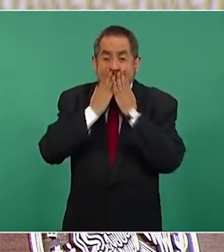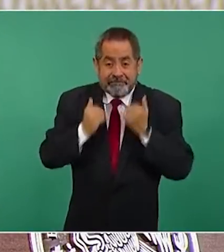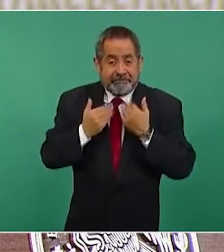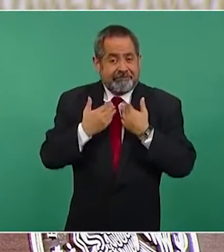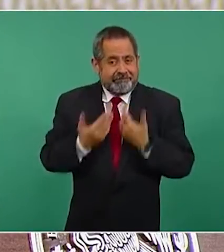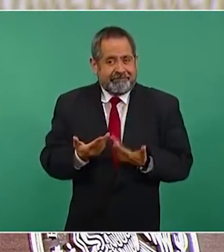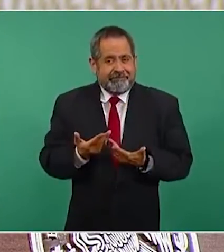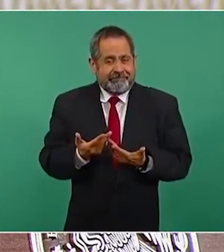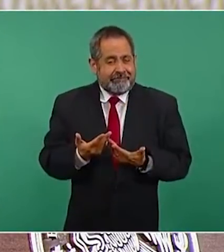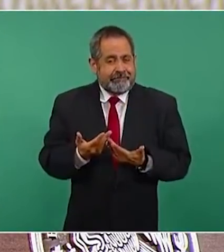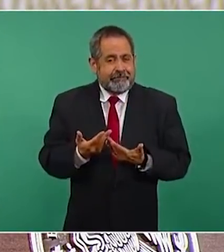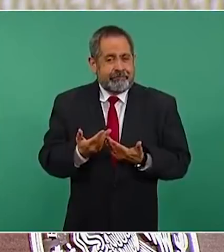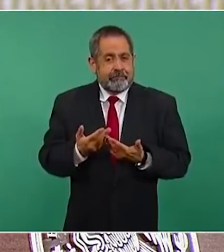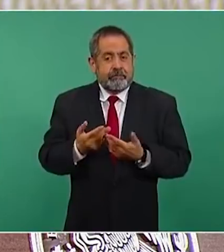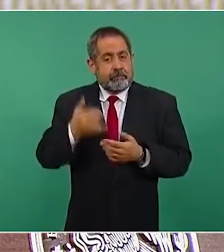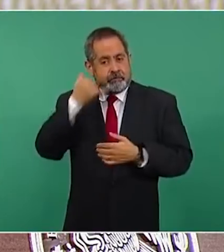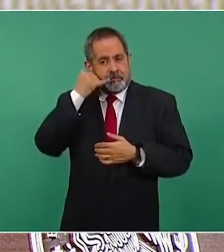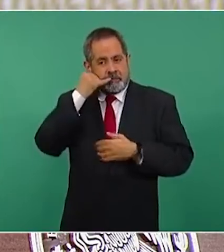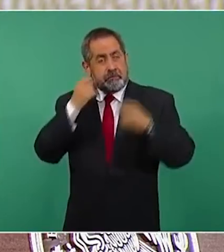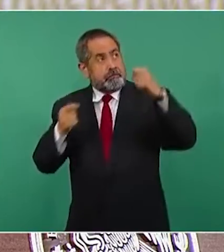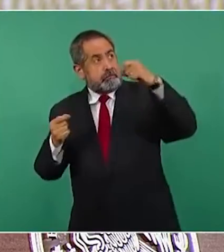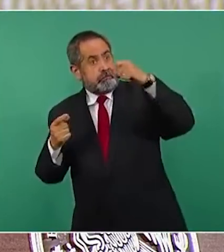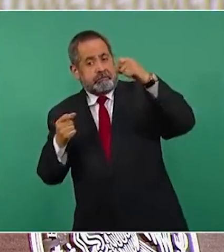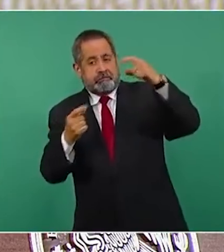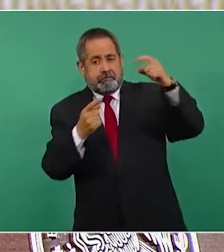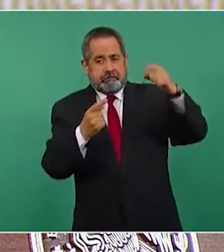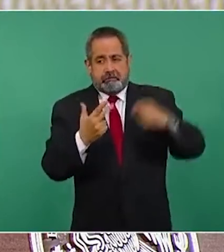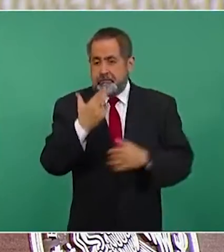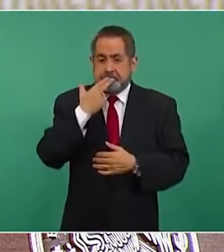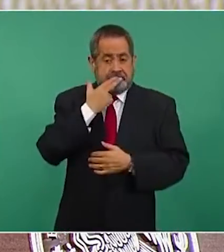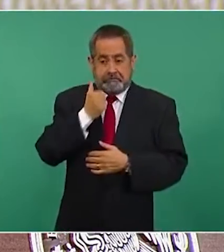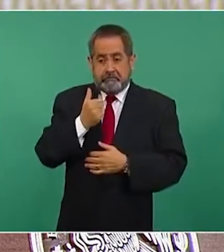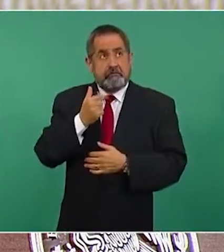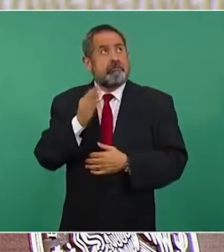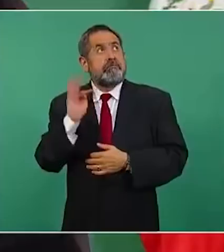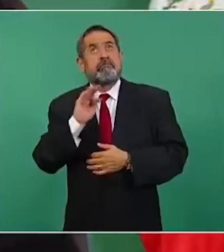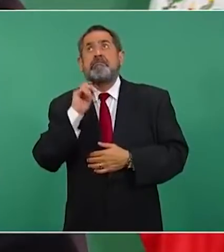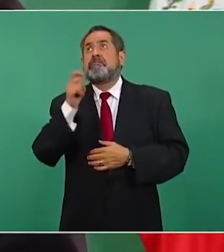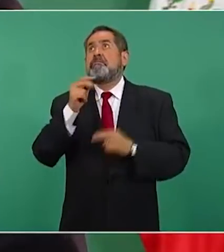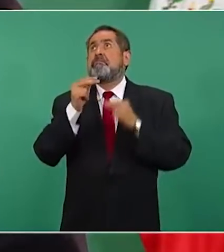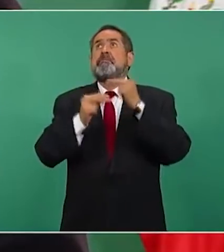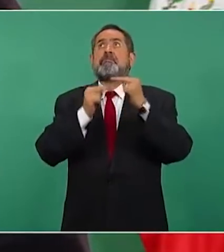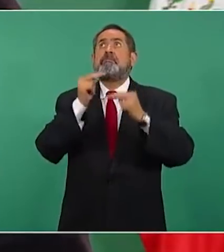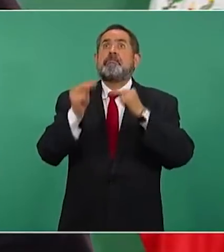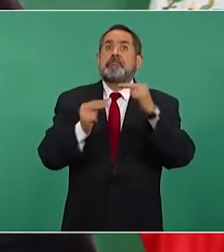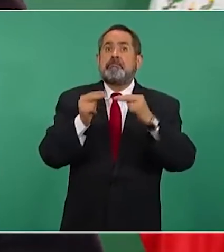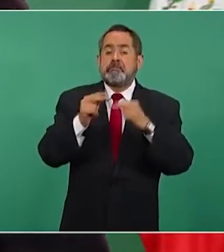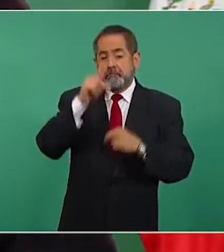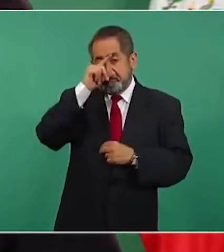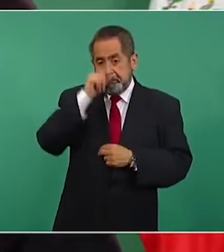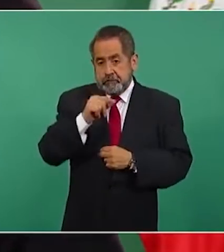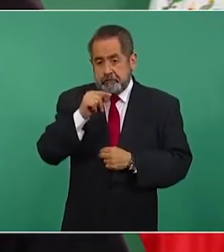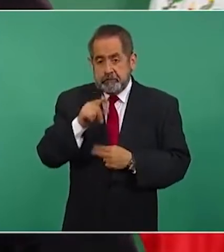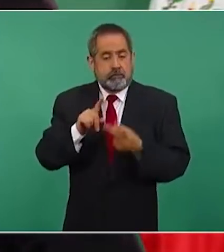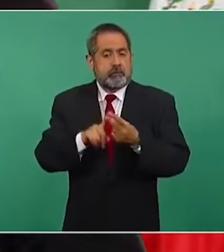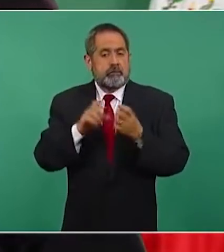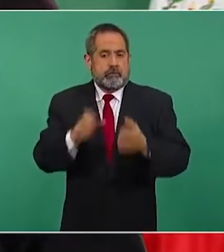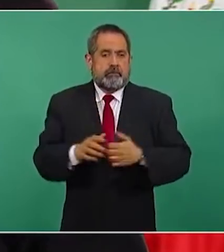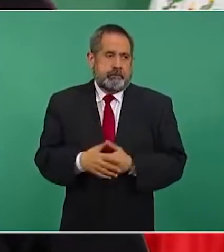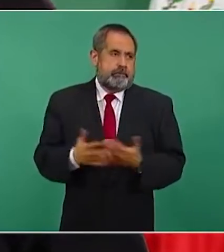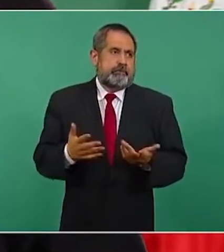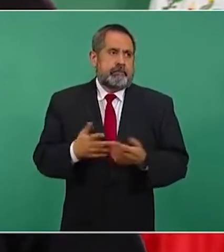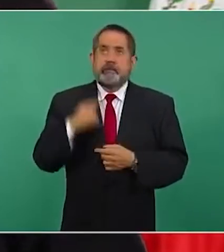el teléfono satelital no funciona así está nublado 6 mal